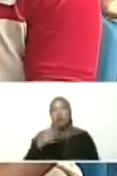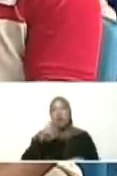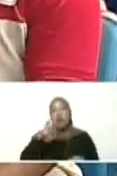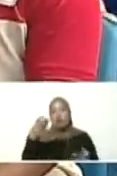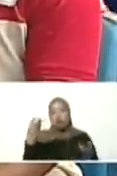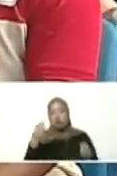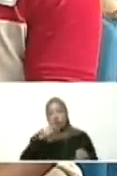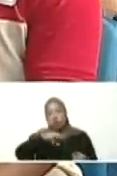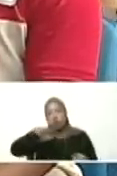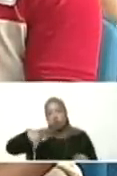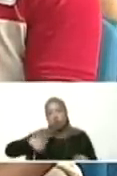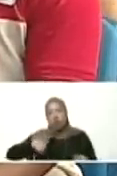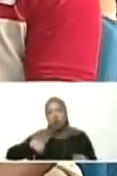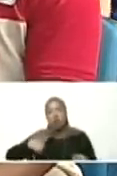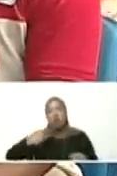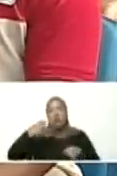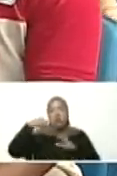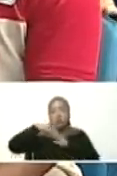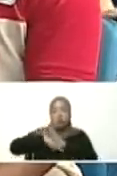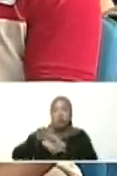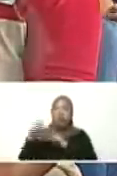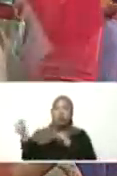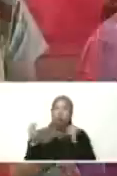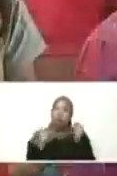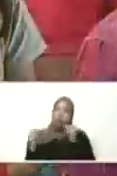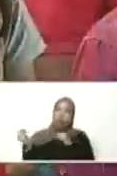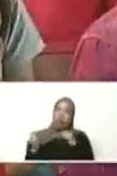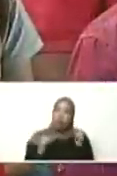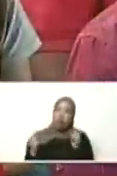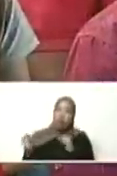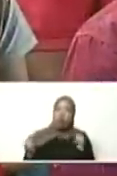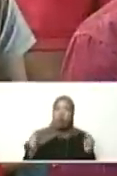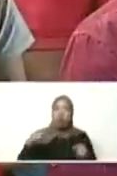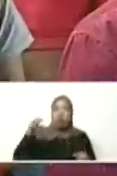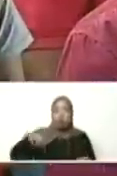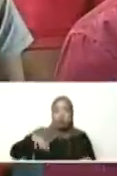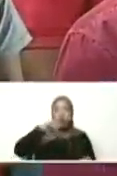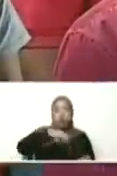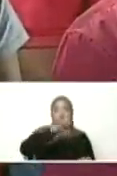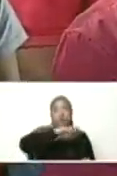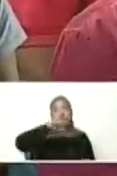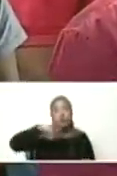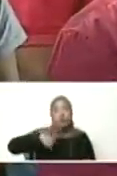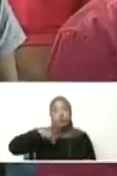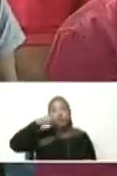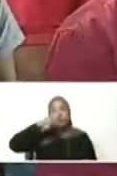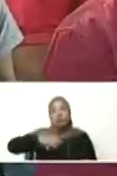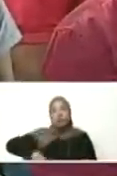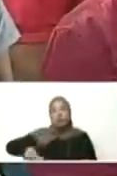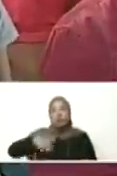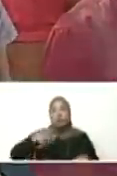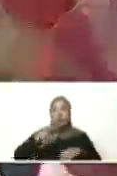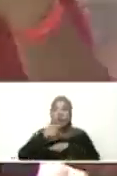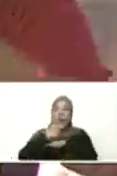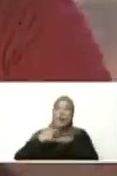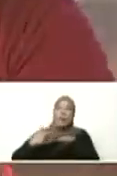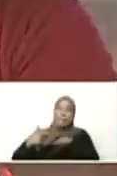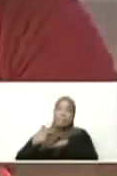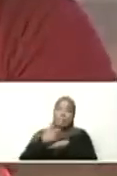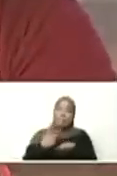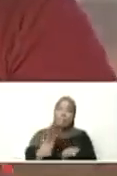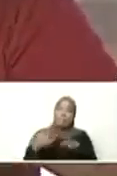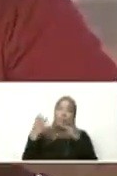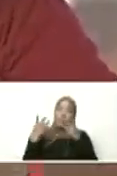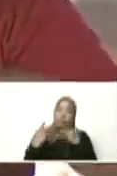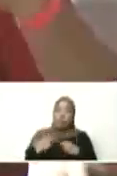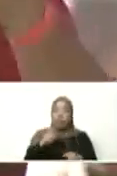aportar. Nosotros queremos un profundo debate a lo largo y ancho de todo el país, porque nuestro pueblo ha aprendido, nuestro pueblo ha gobernado, nuestro pueblo ha